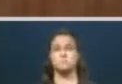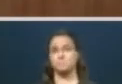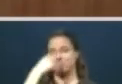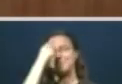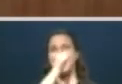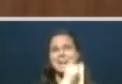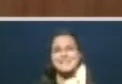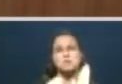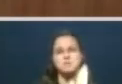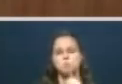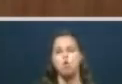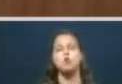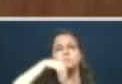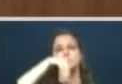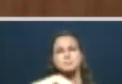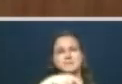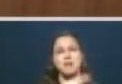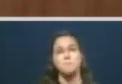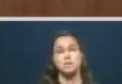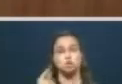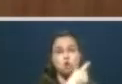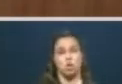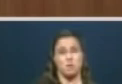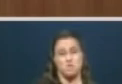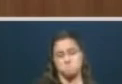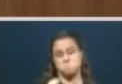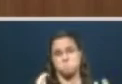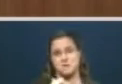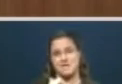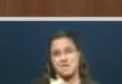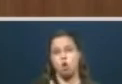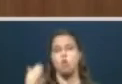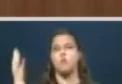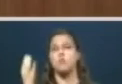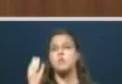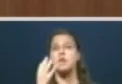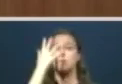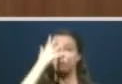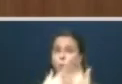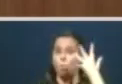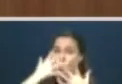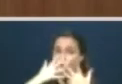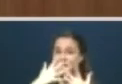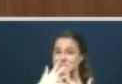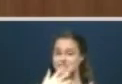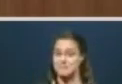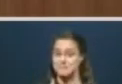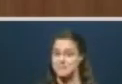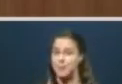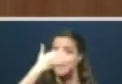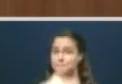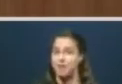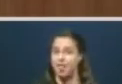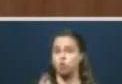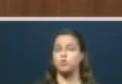incluyen la obligación de que todas las entidades locales menores presenten sus cuentas antes del próximo 31 de diciembre